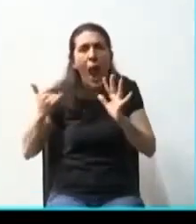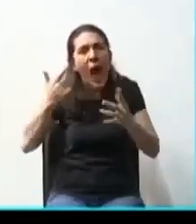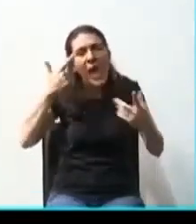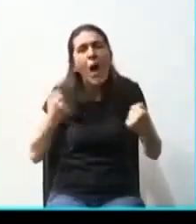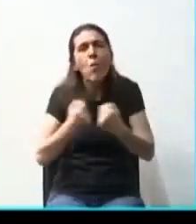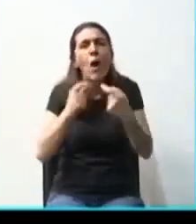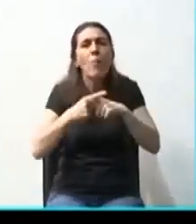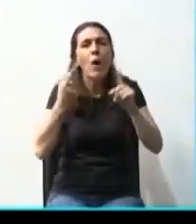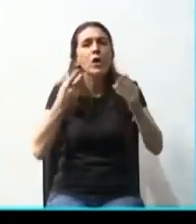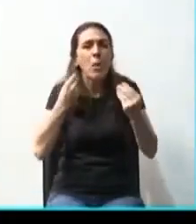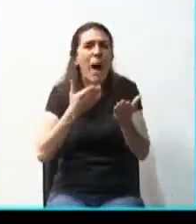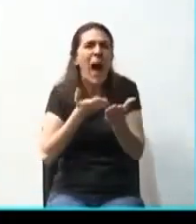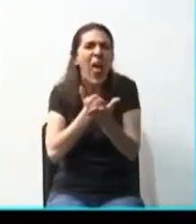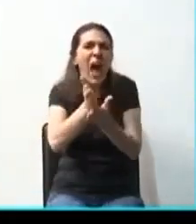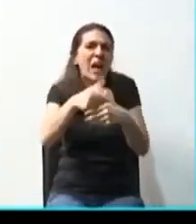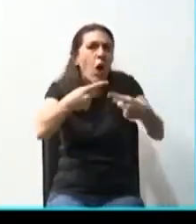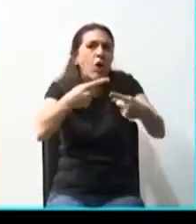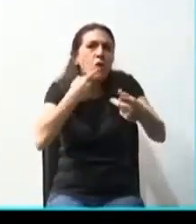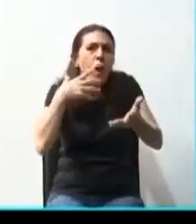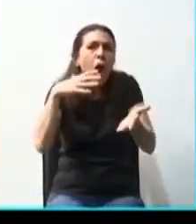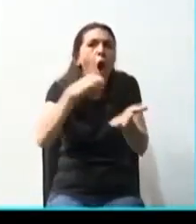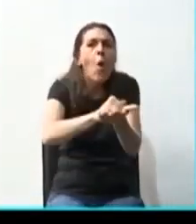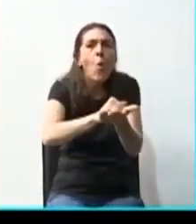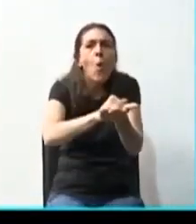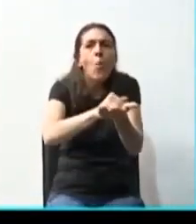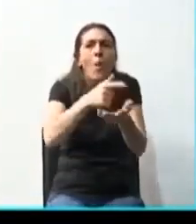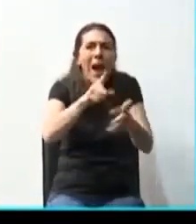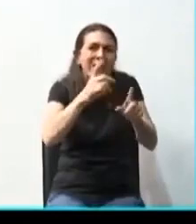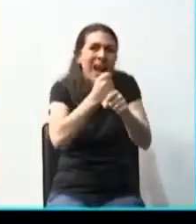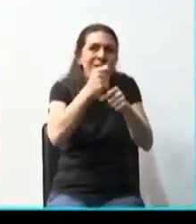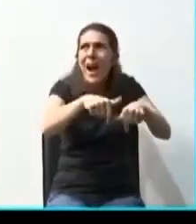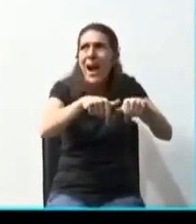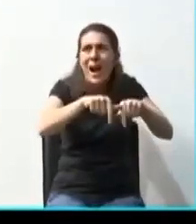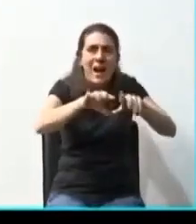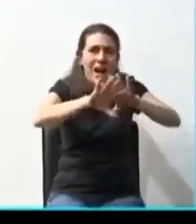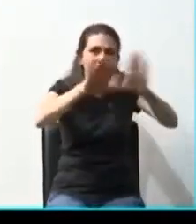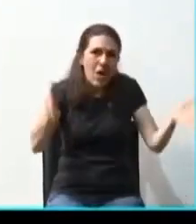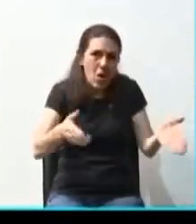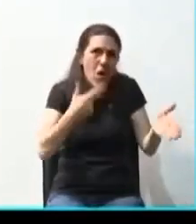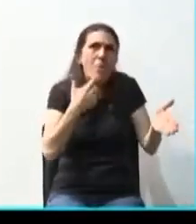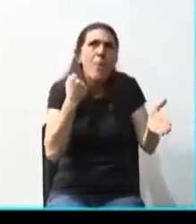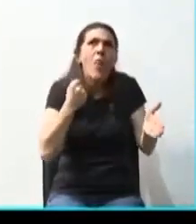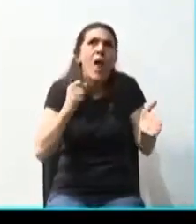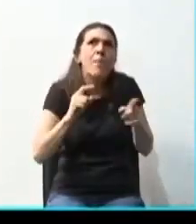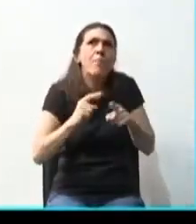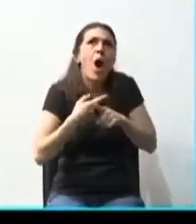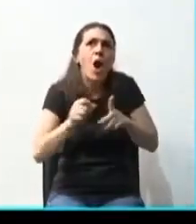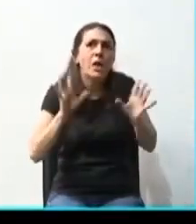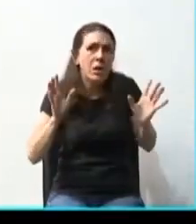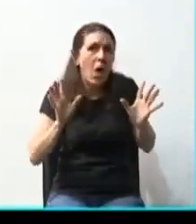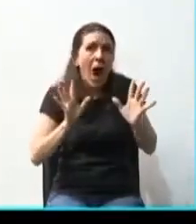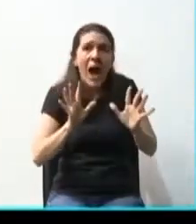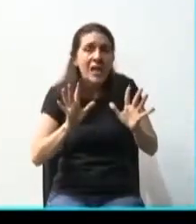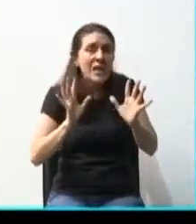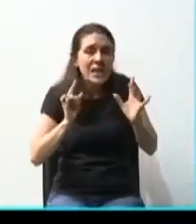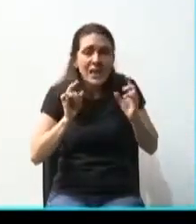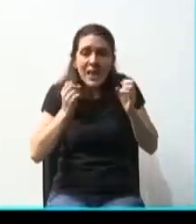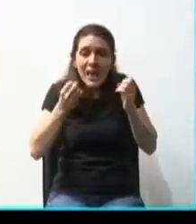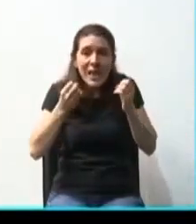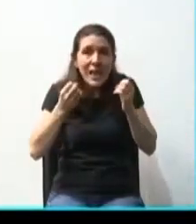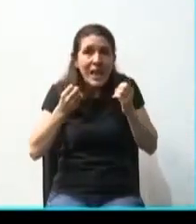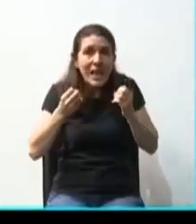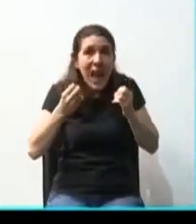político para seguir copando la justicia en función de los intereses del poder político de turno. Esto es el punto de partida de